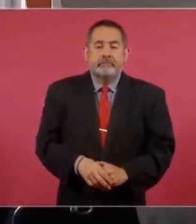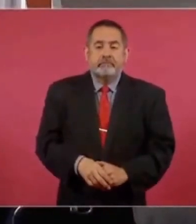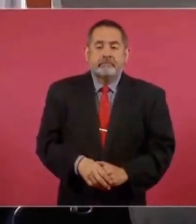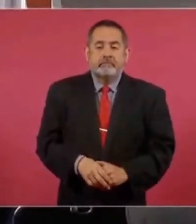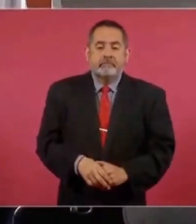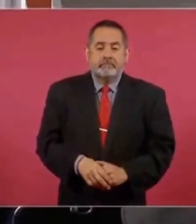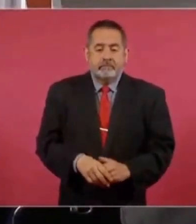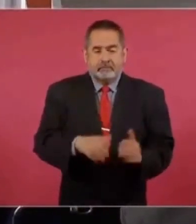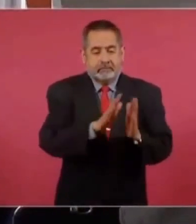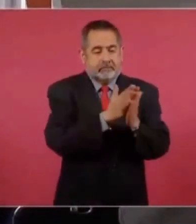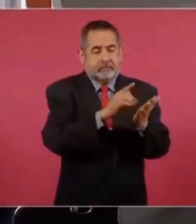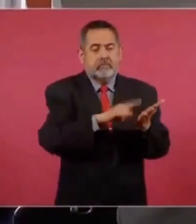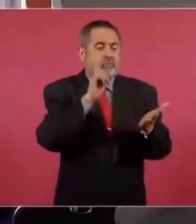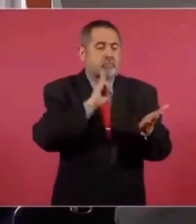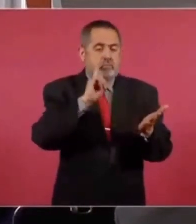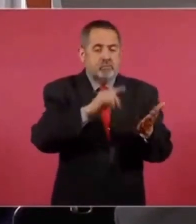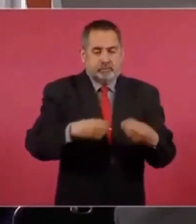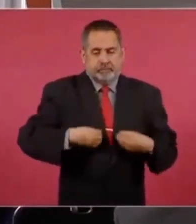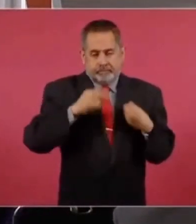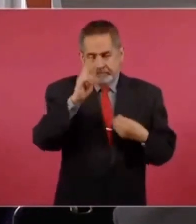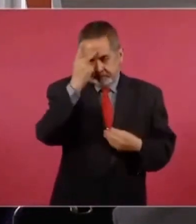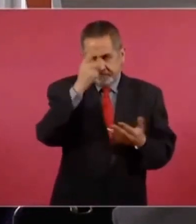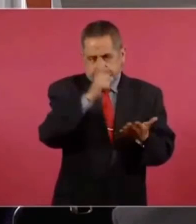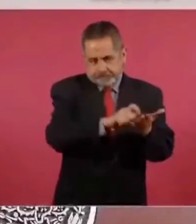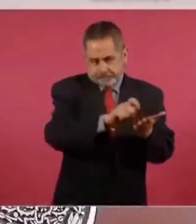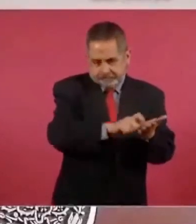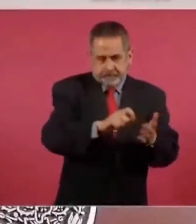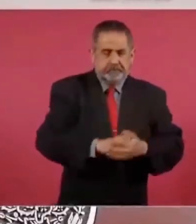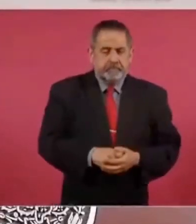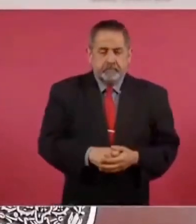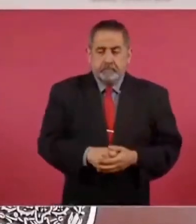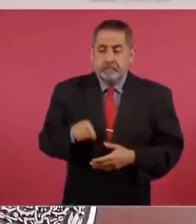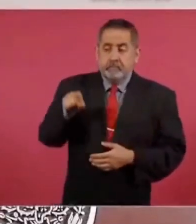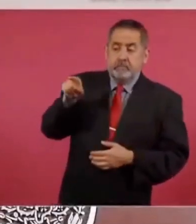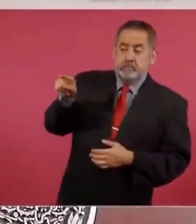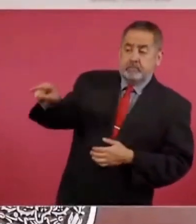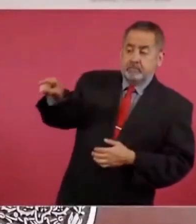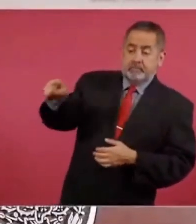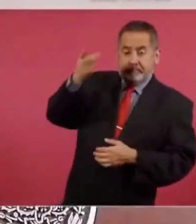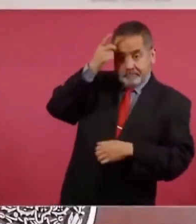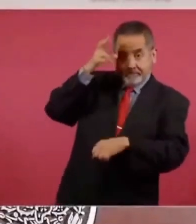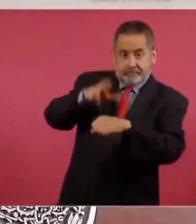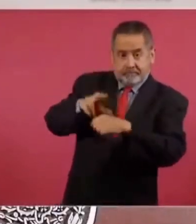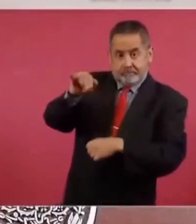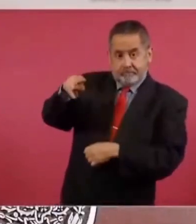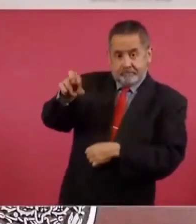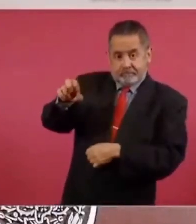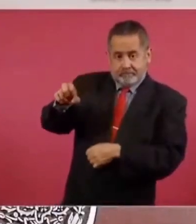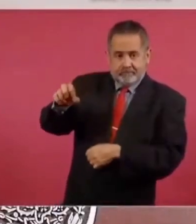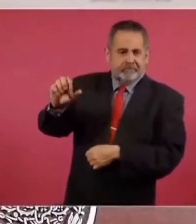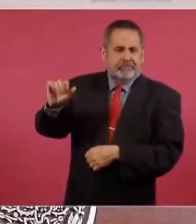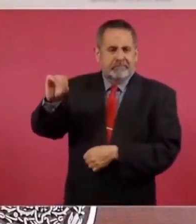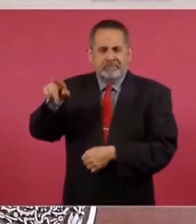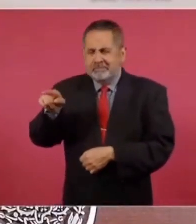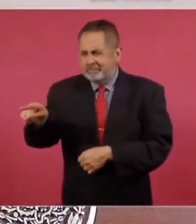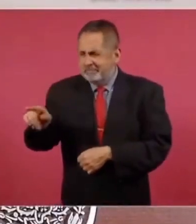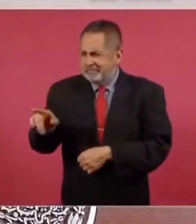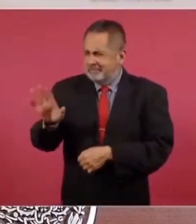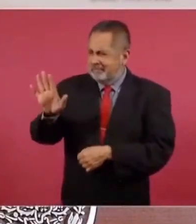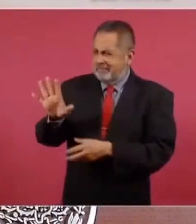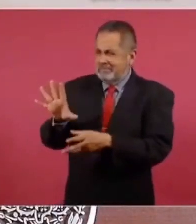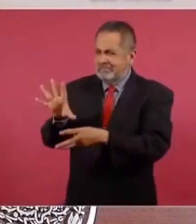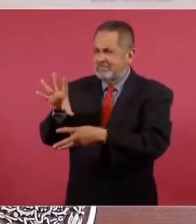la escritora polaca, la persona del director del INI se hizo un poco mítica en la